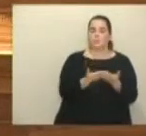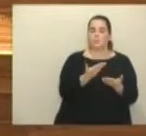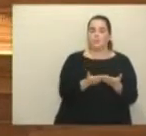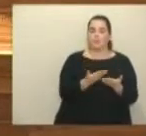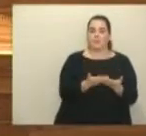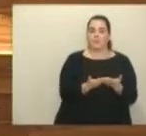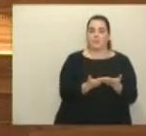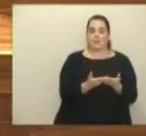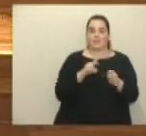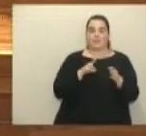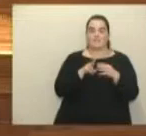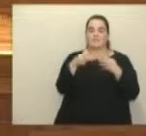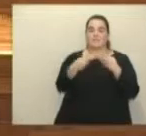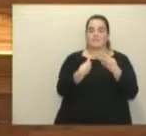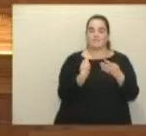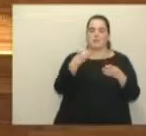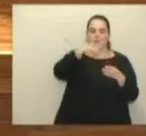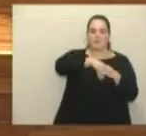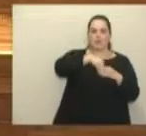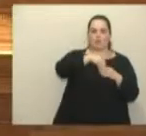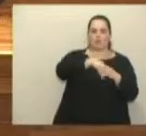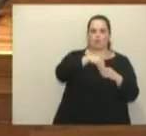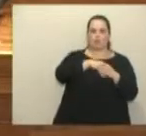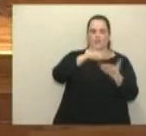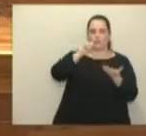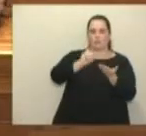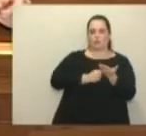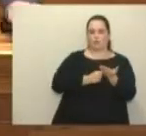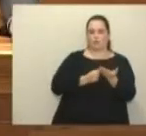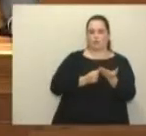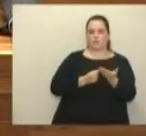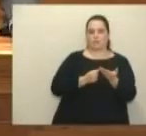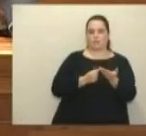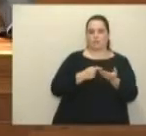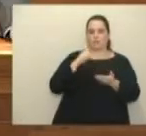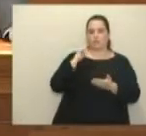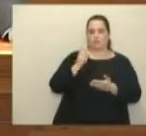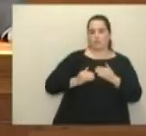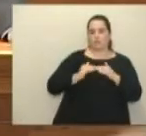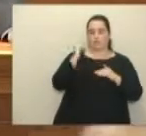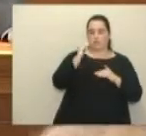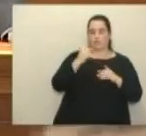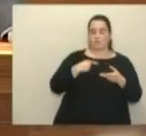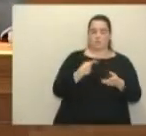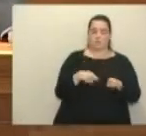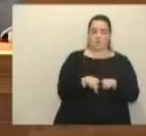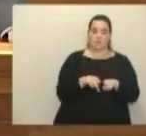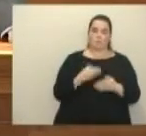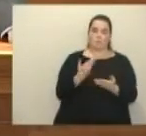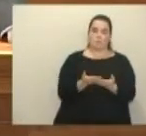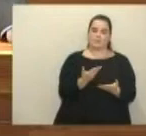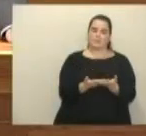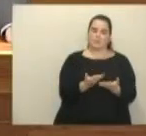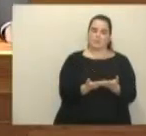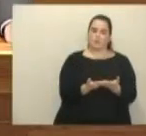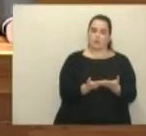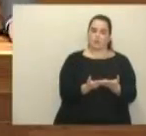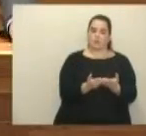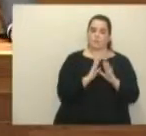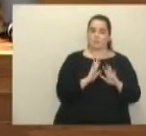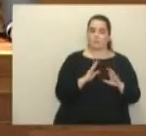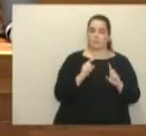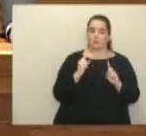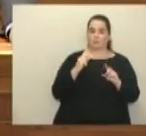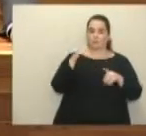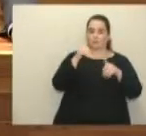portal de transparencia del contenido íntegro de estos contratos de alta dirección. Una petición, una enmienda que fue rechazada